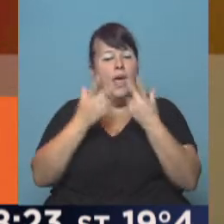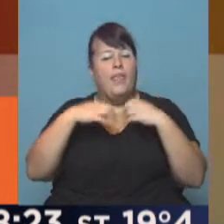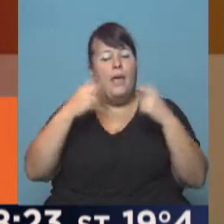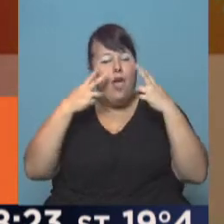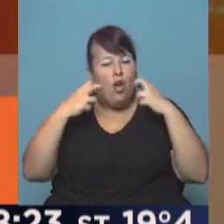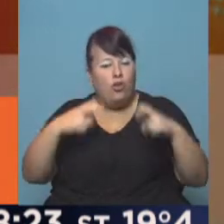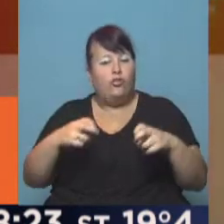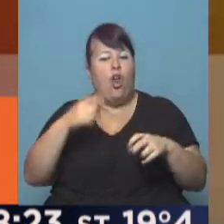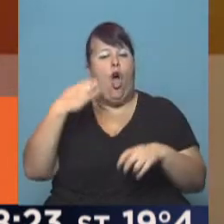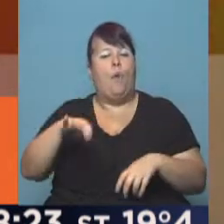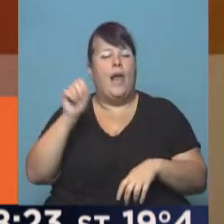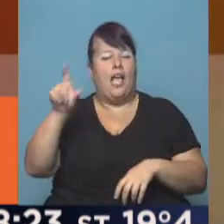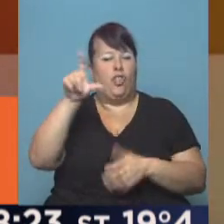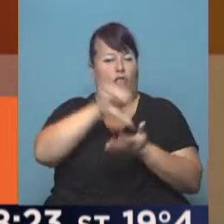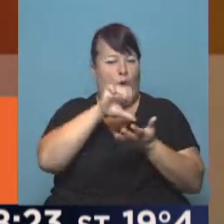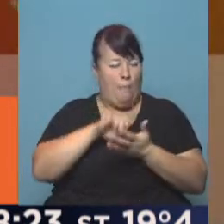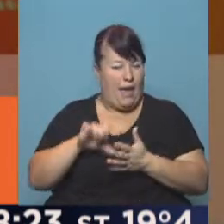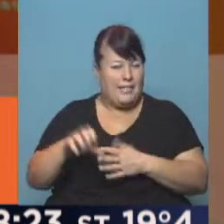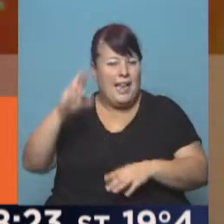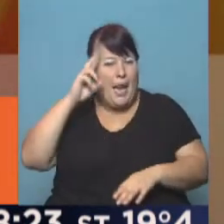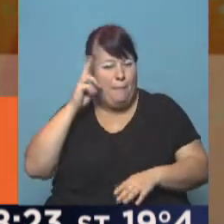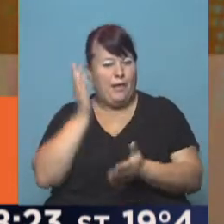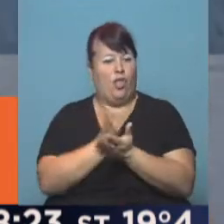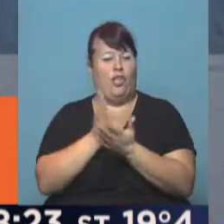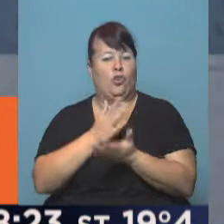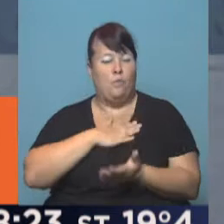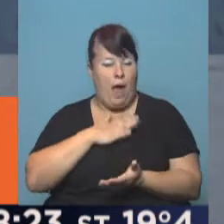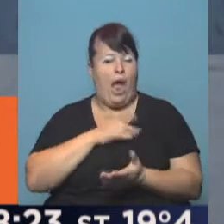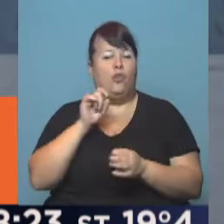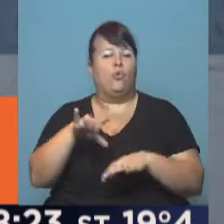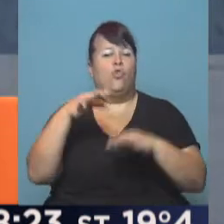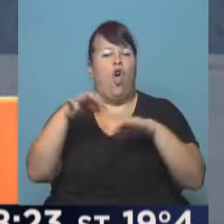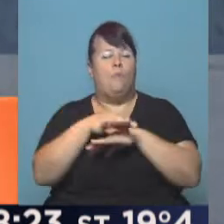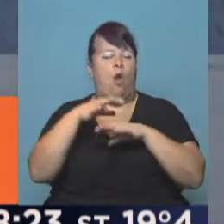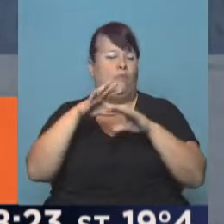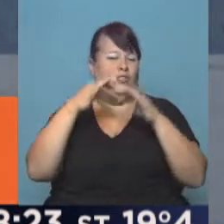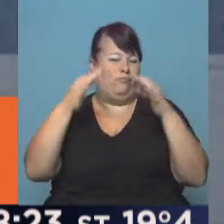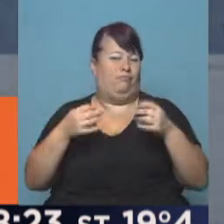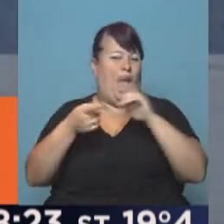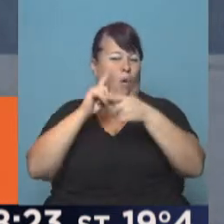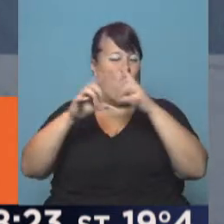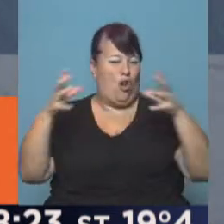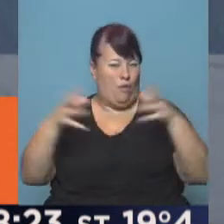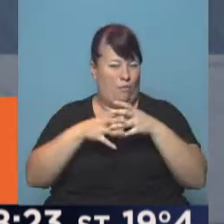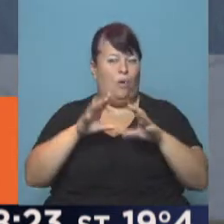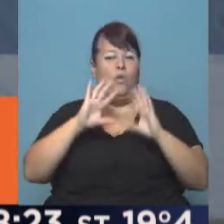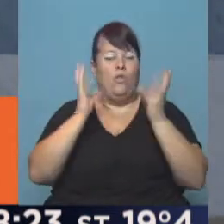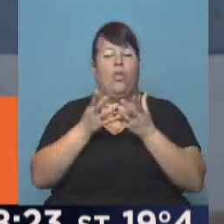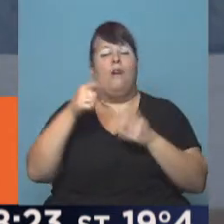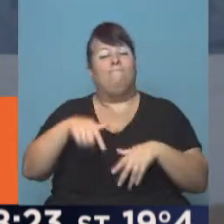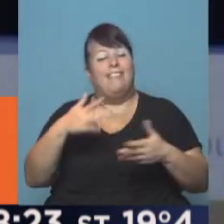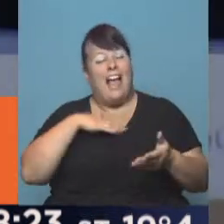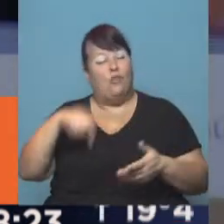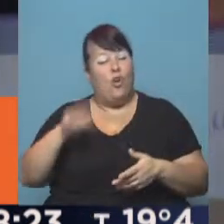Sí. la obligación de los estados del pleno respeto de los derechos humanos y sus compromisos internacionales. Lamentablemente lo que hoy ocurre